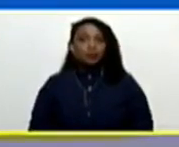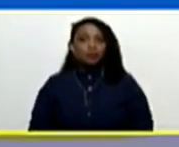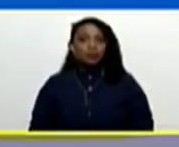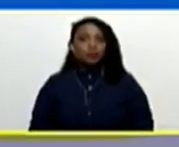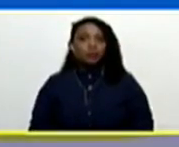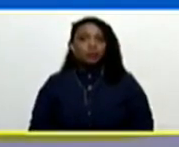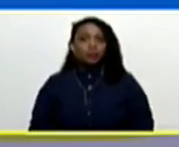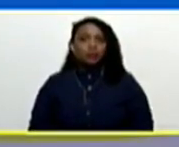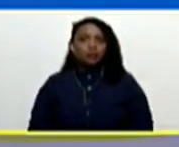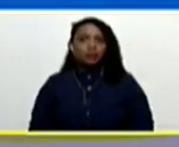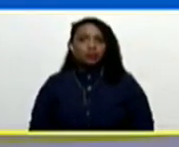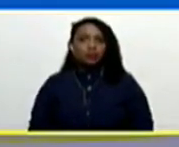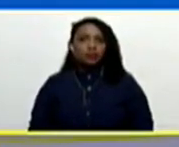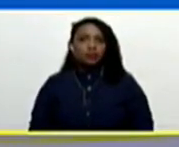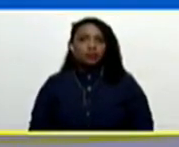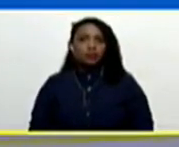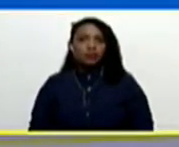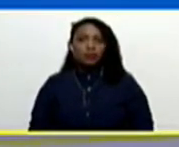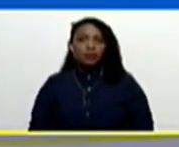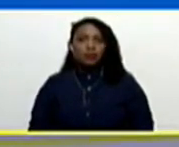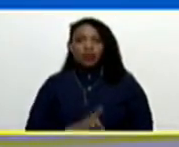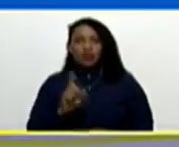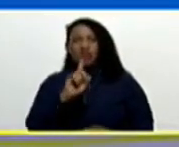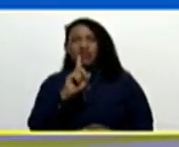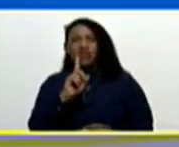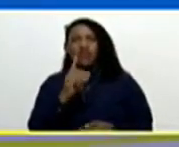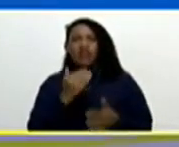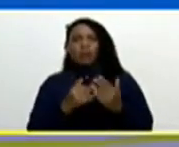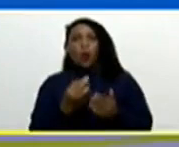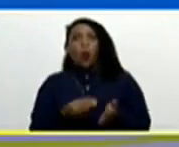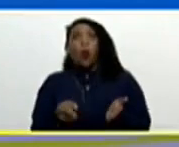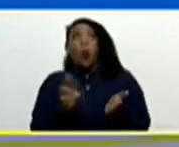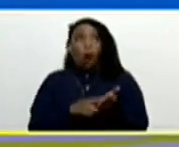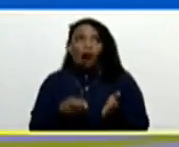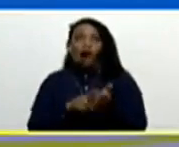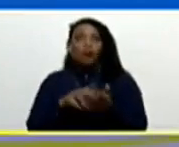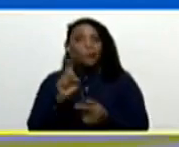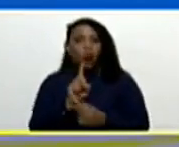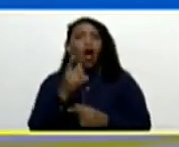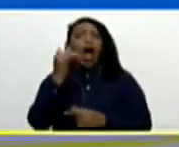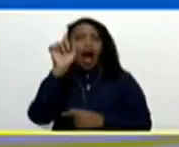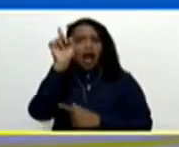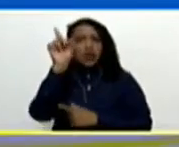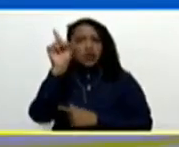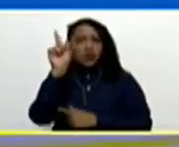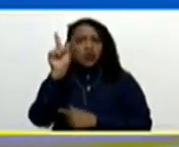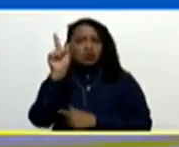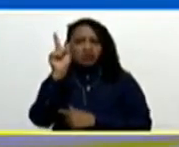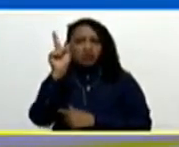Muchas se han dicho, no vamos a reiterarlas, pero sí hay una anécdota que yo tengo